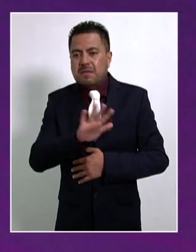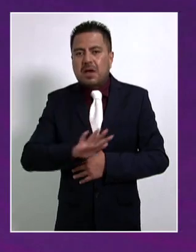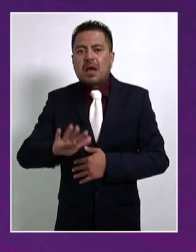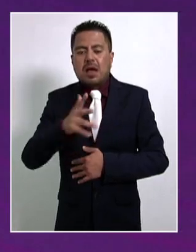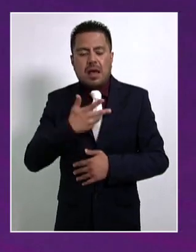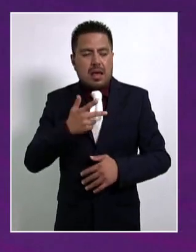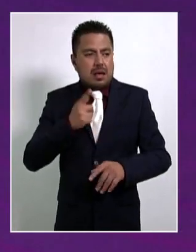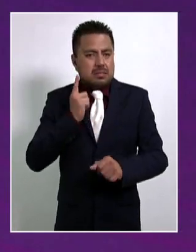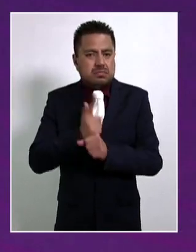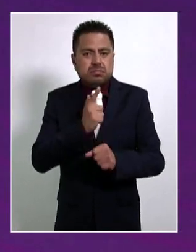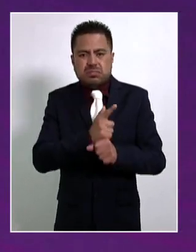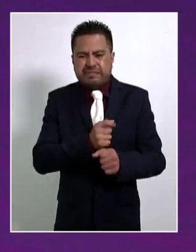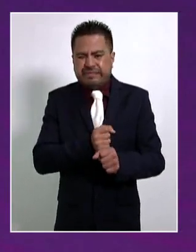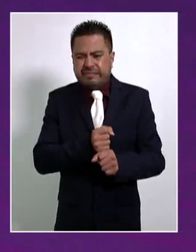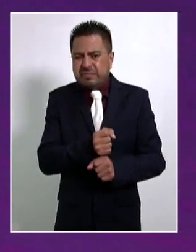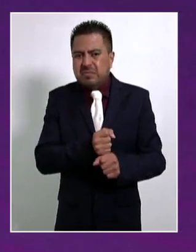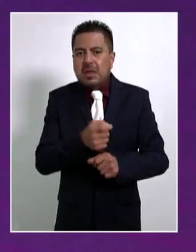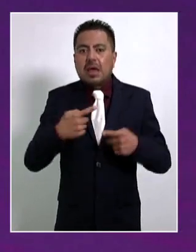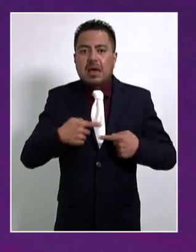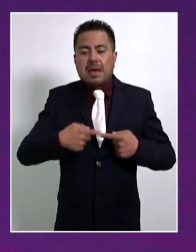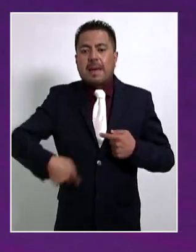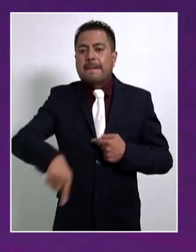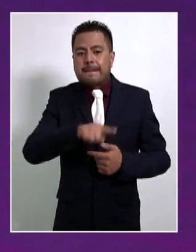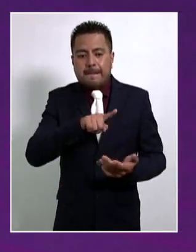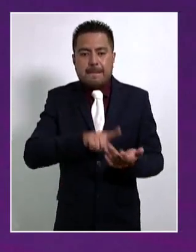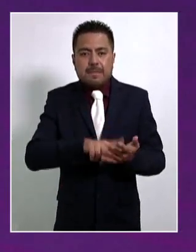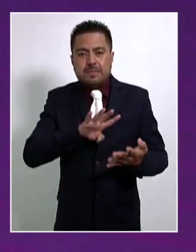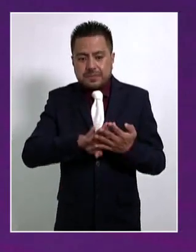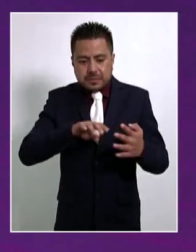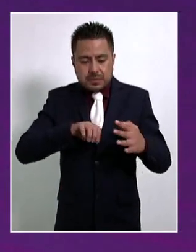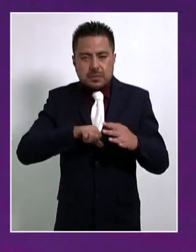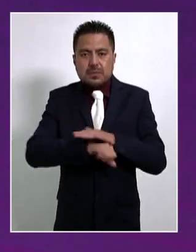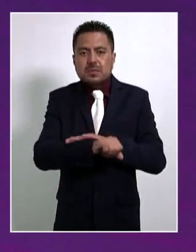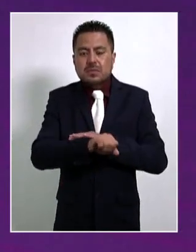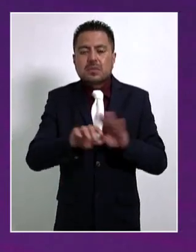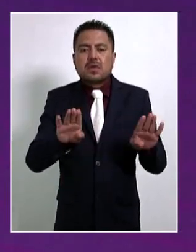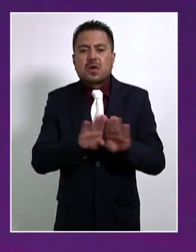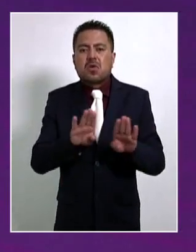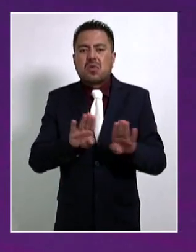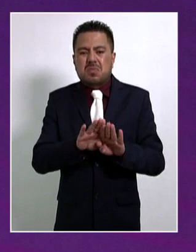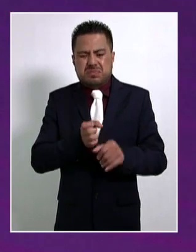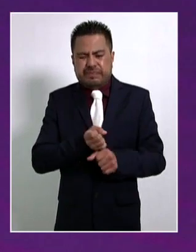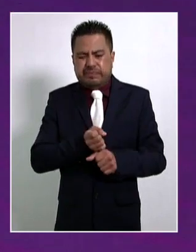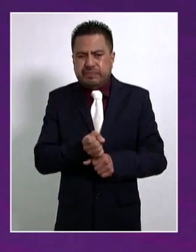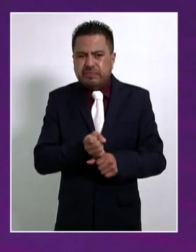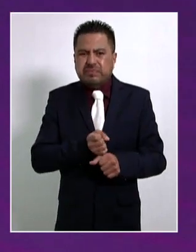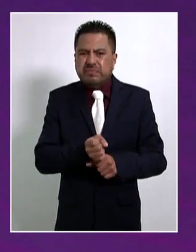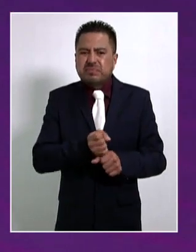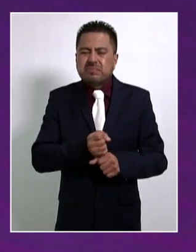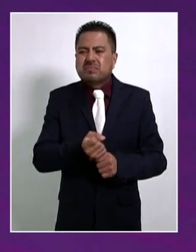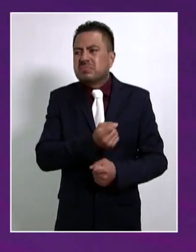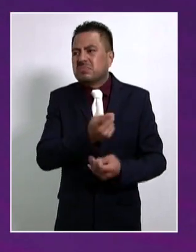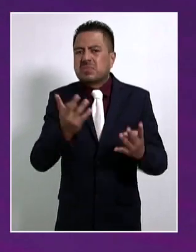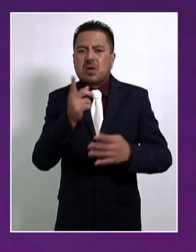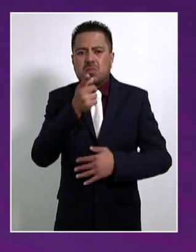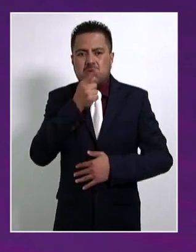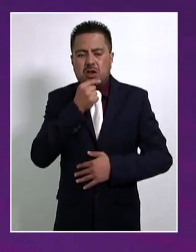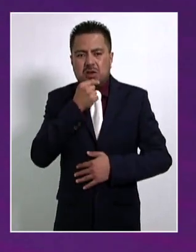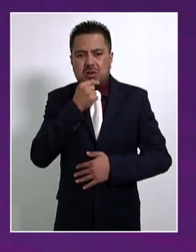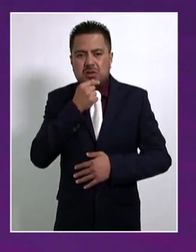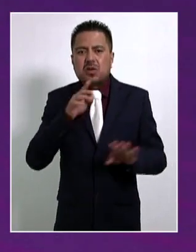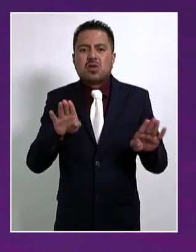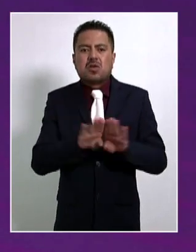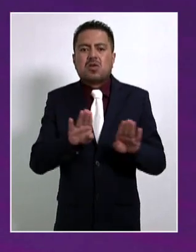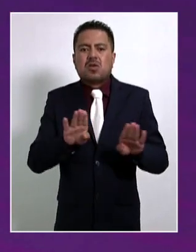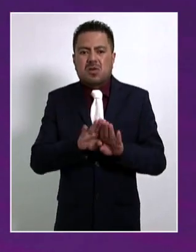cuenta de la violencia que han vivido estas personas dentro de las cárceles, cómo han sido golpeadas por parte de los custodios, cómo